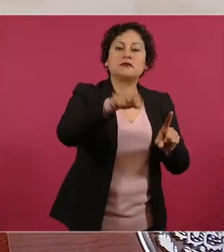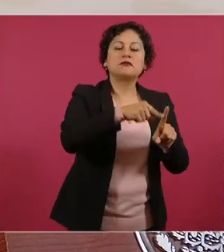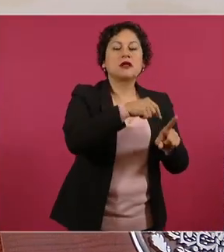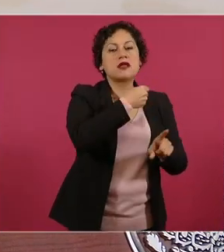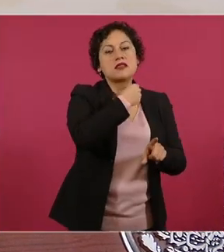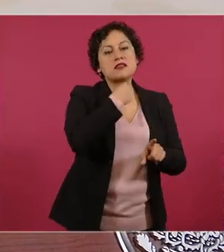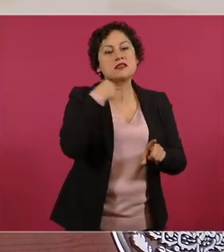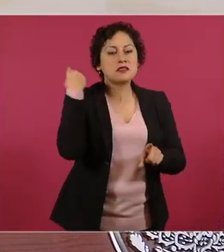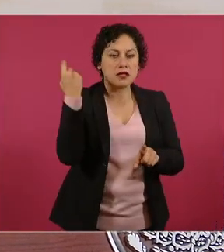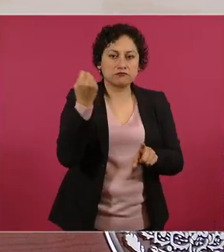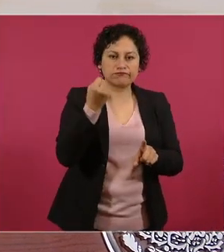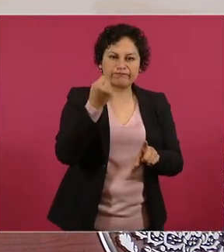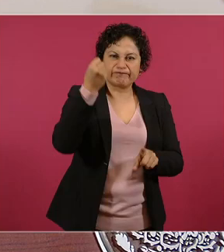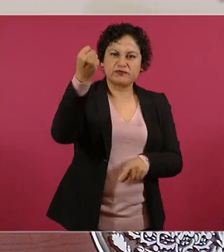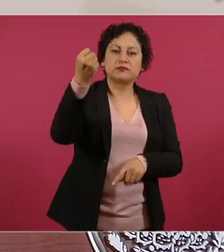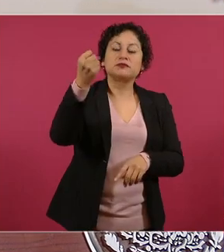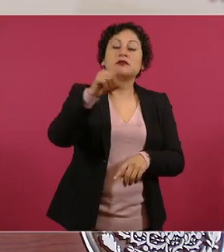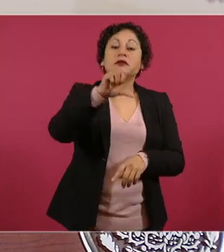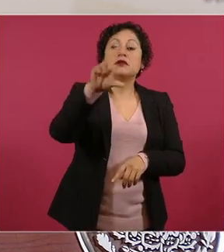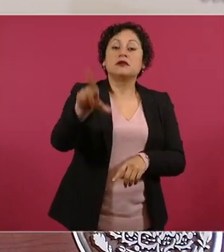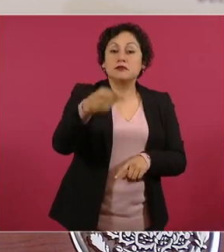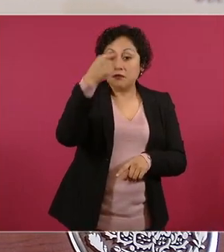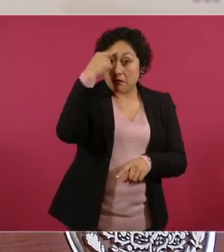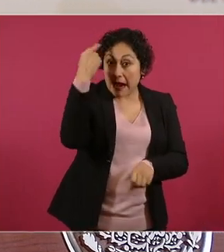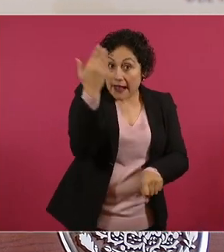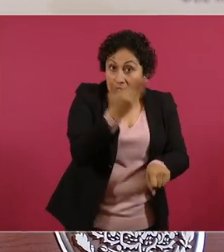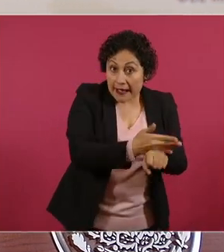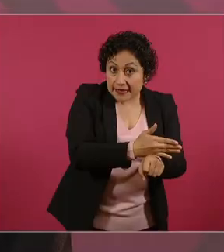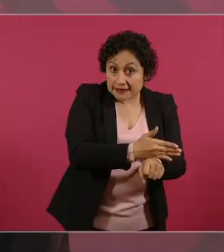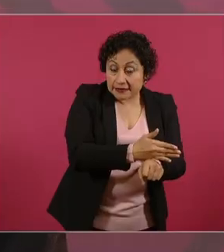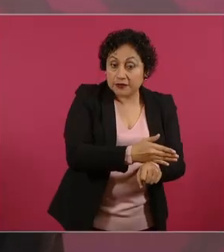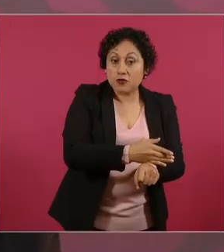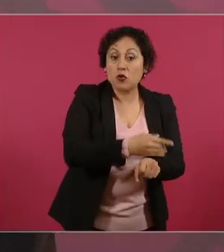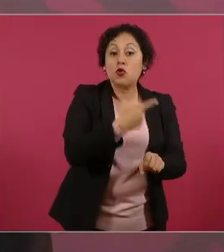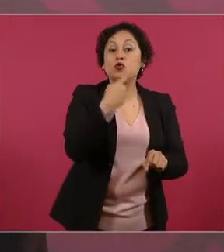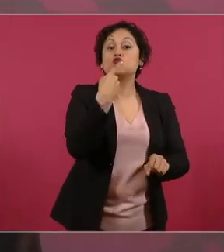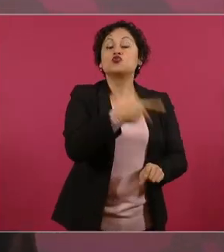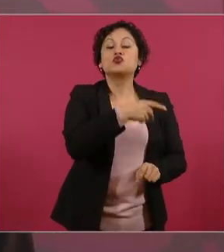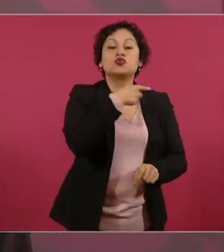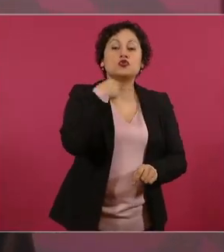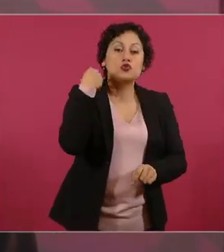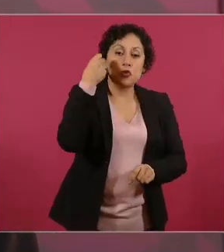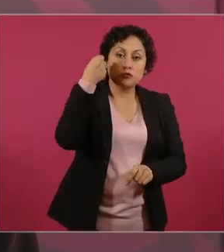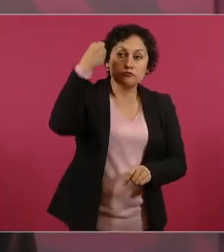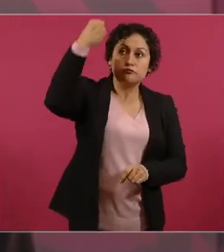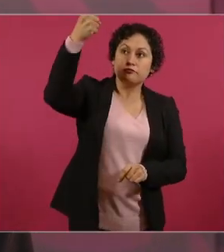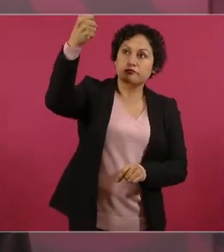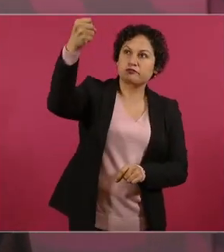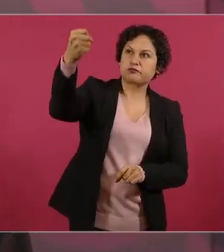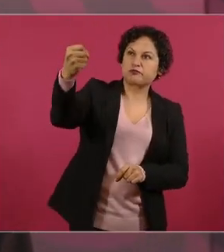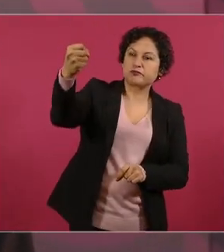y como escarmiento exhiben la cabeza 10 años